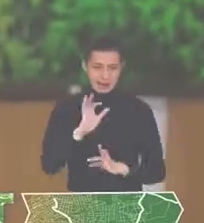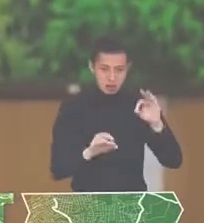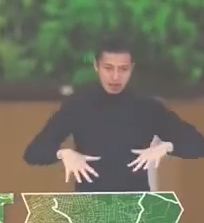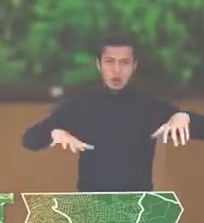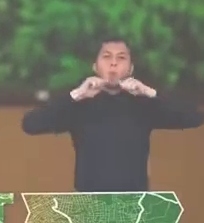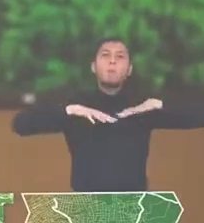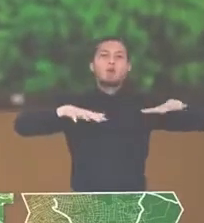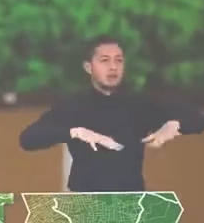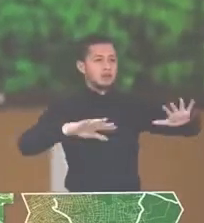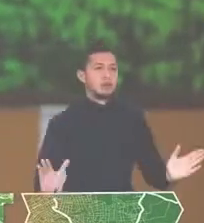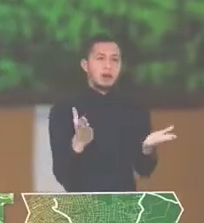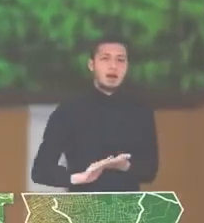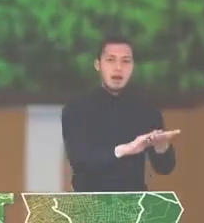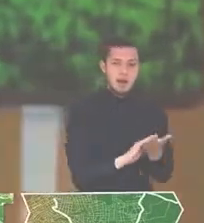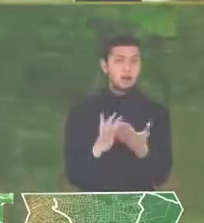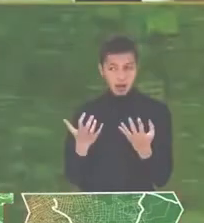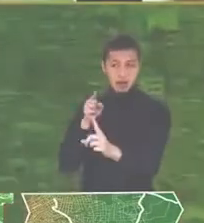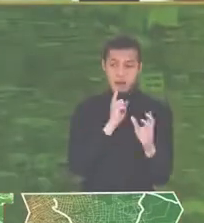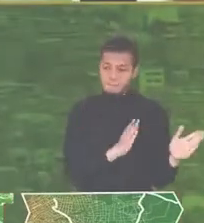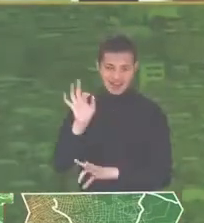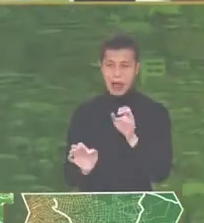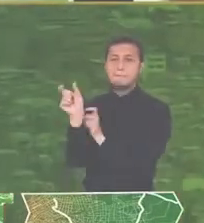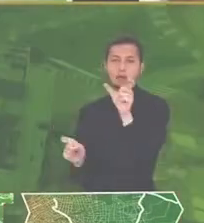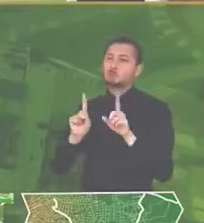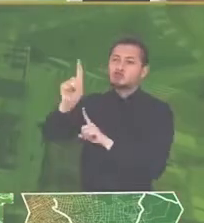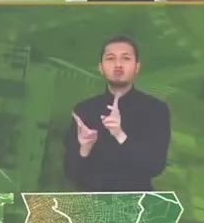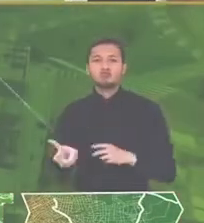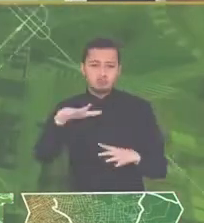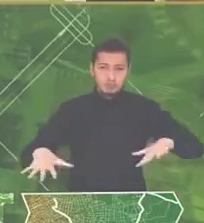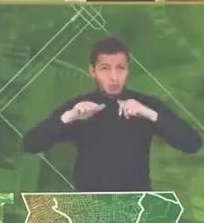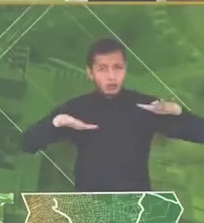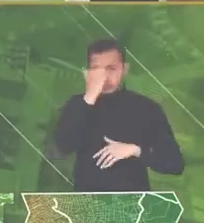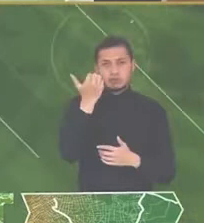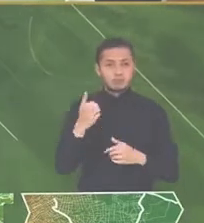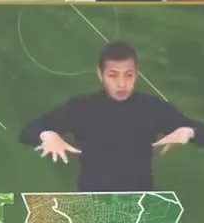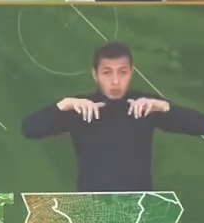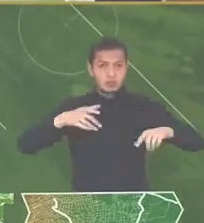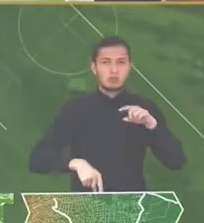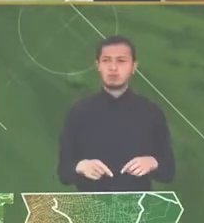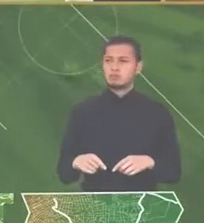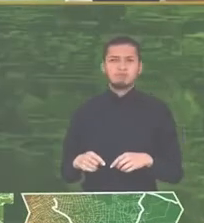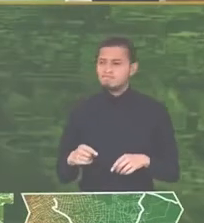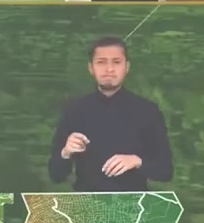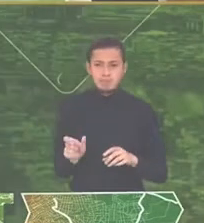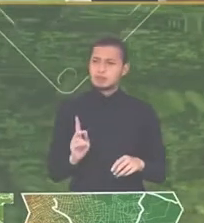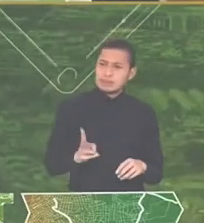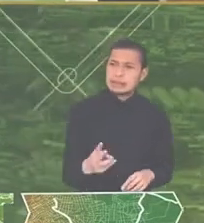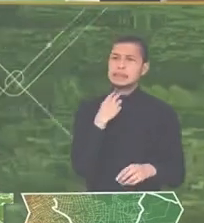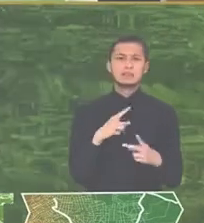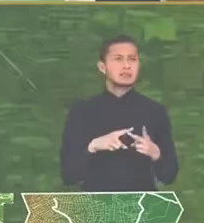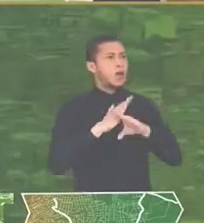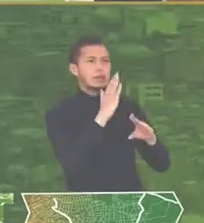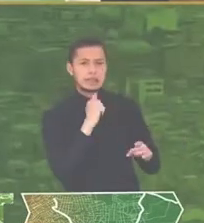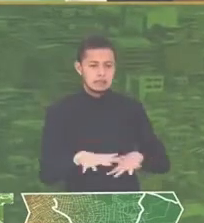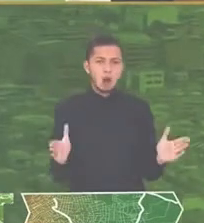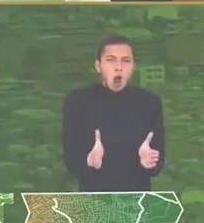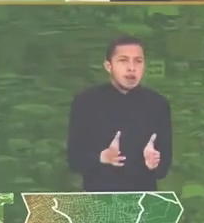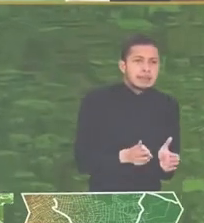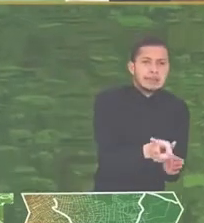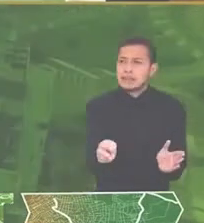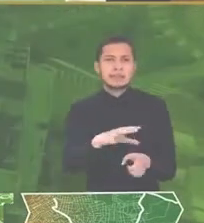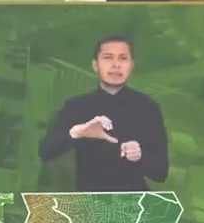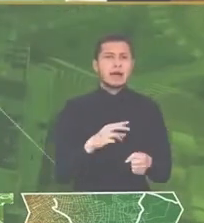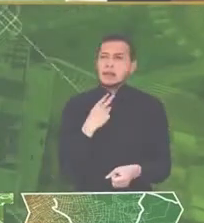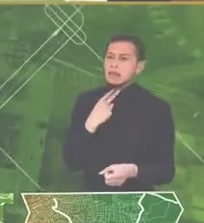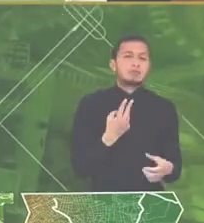Que se hace un proceso de planeamiento coherente, por pasos, con cierta lógica. Si